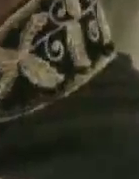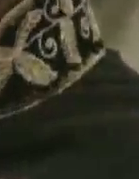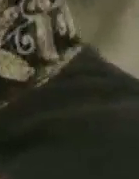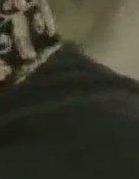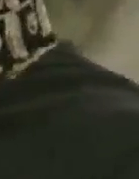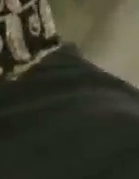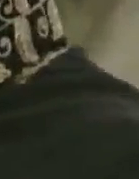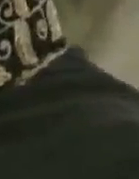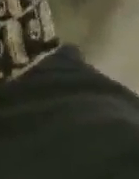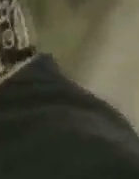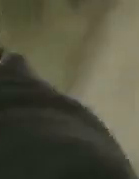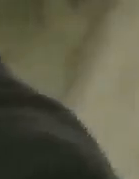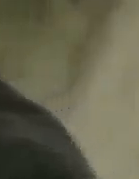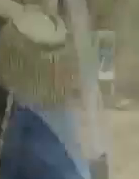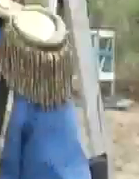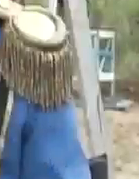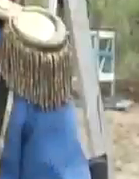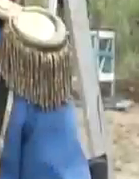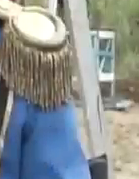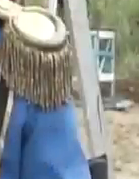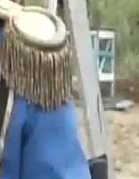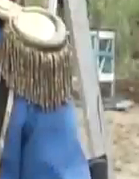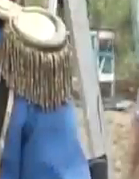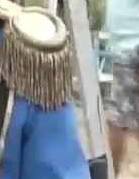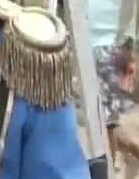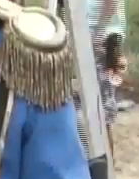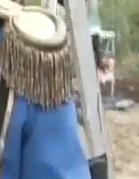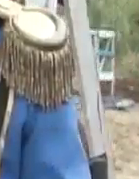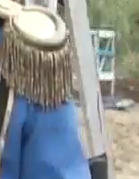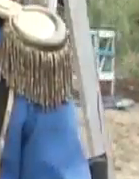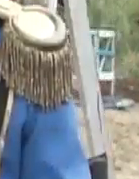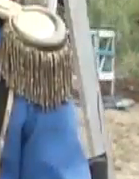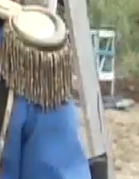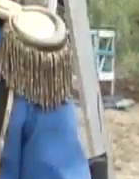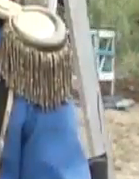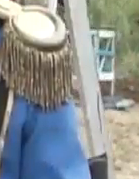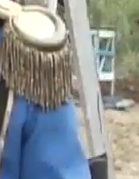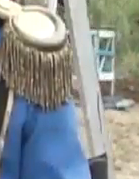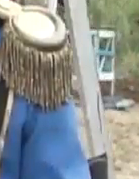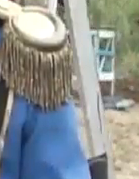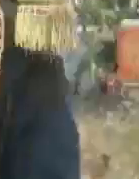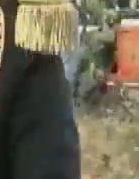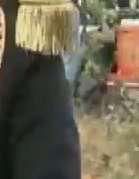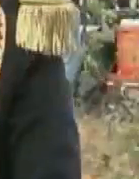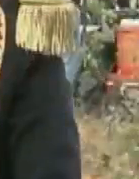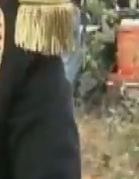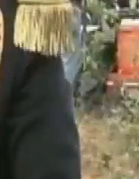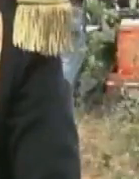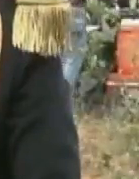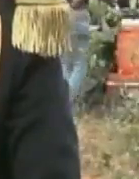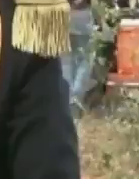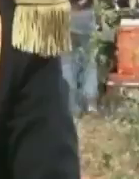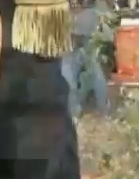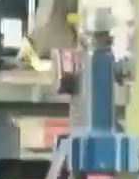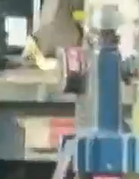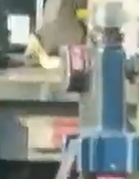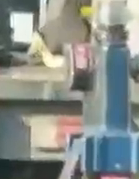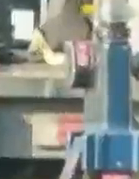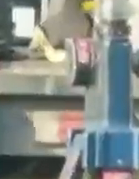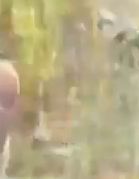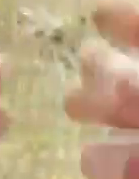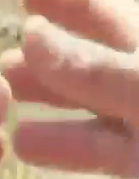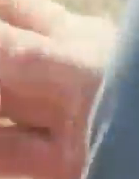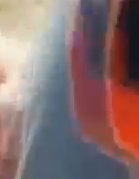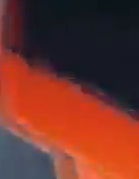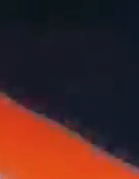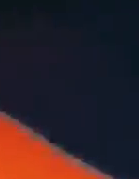convincentemente, hacerlo decisivamente. Para mí ha significado un regalo. Ha sido una producción, una